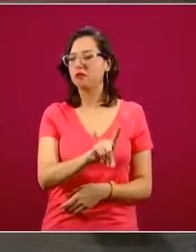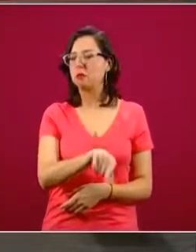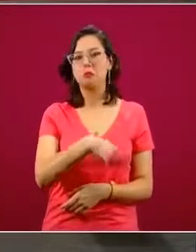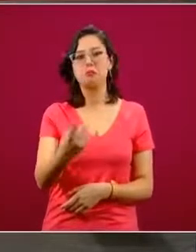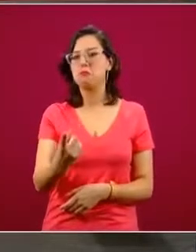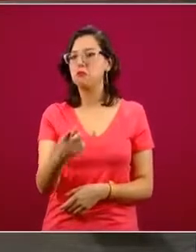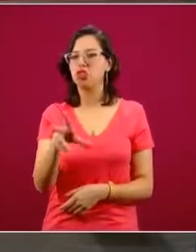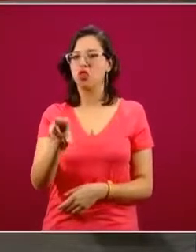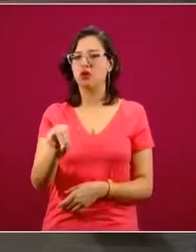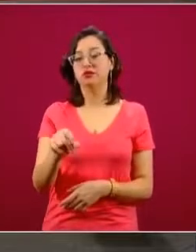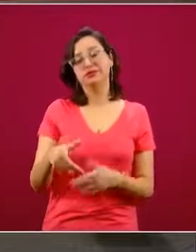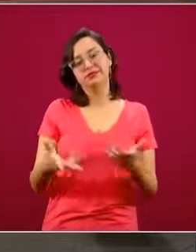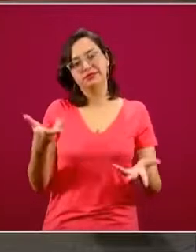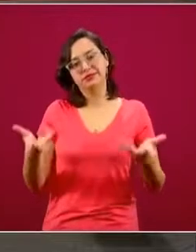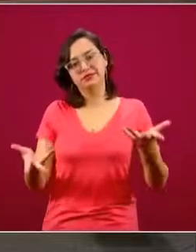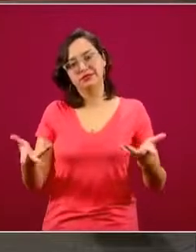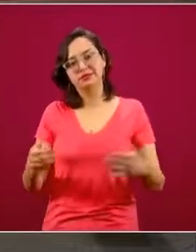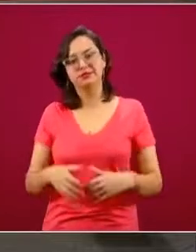de dictamen.